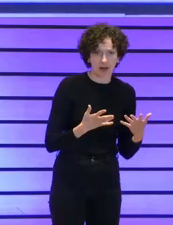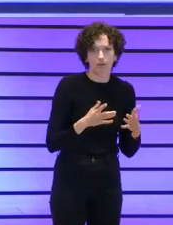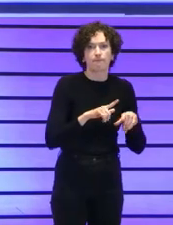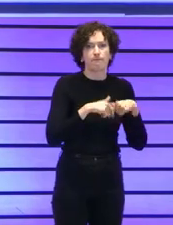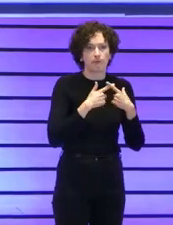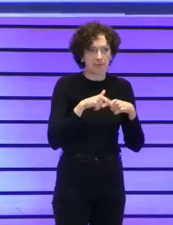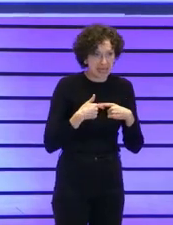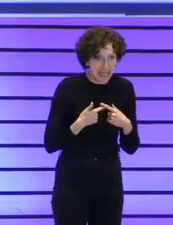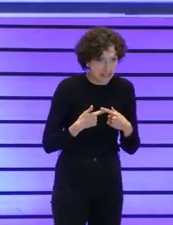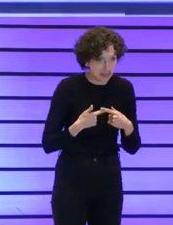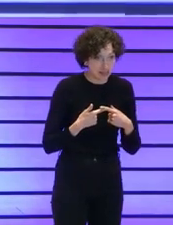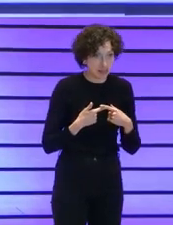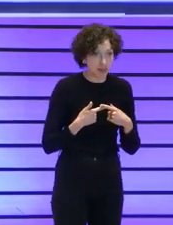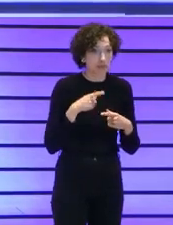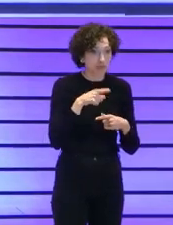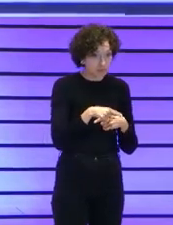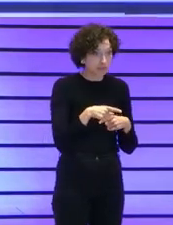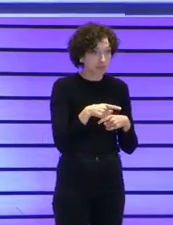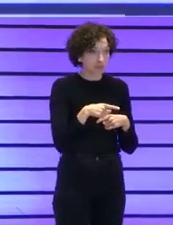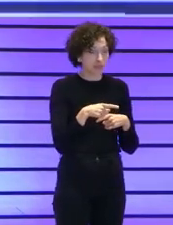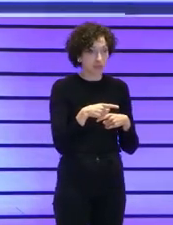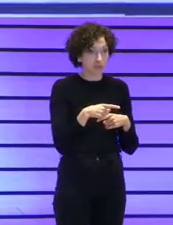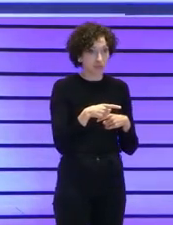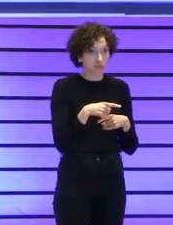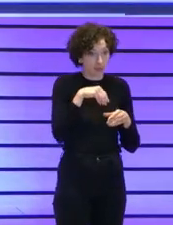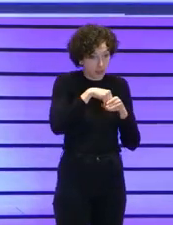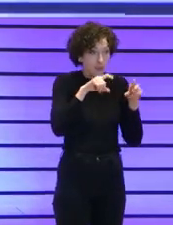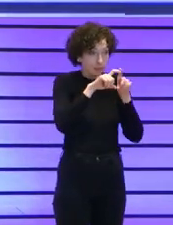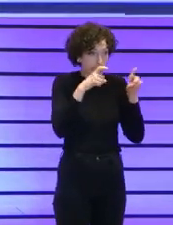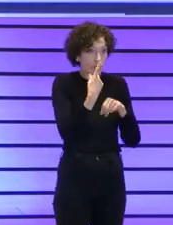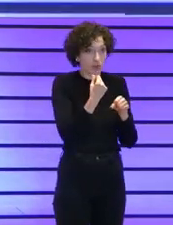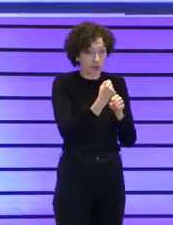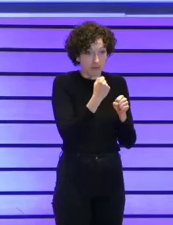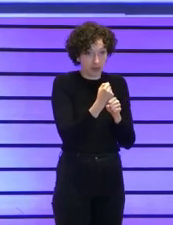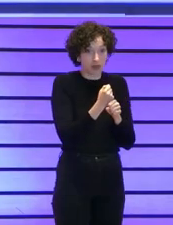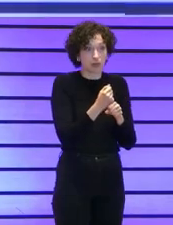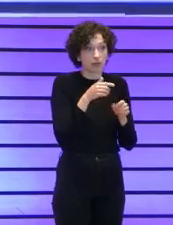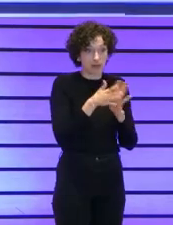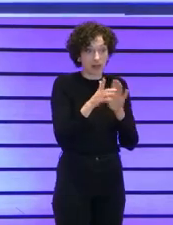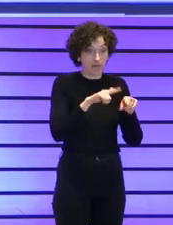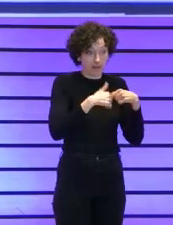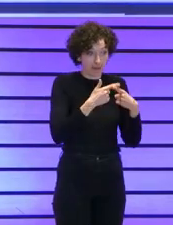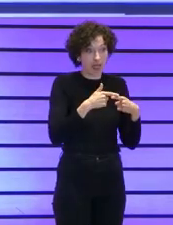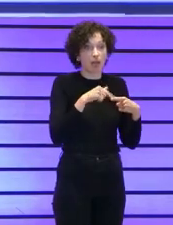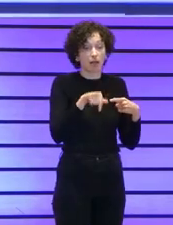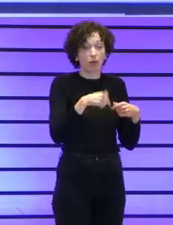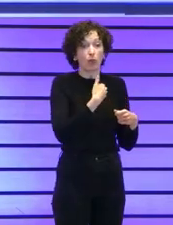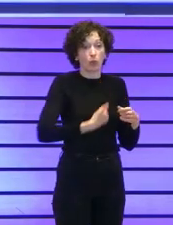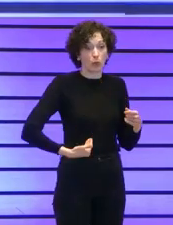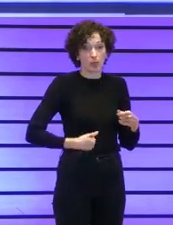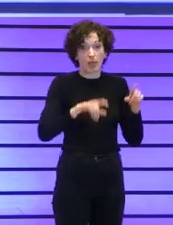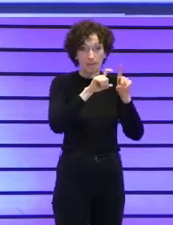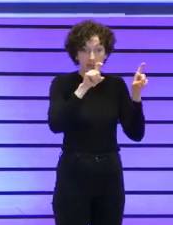familias que trabajan en pymes, familias propietarias de pymes,